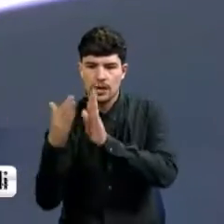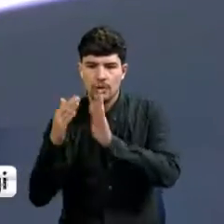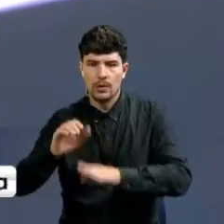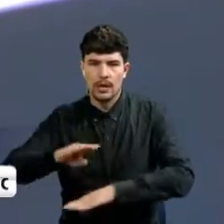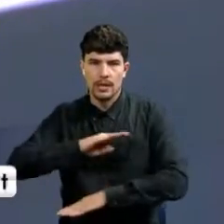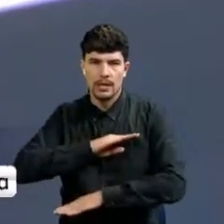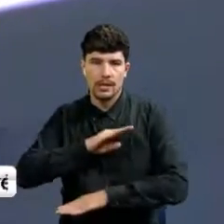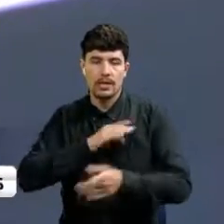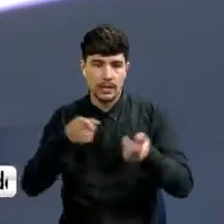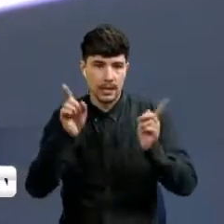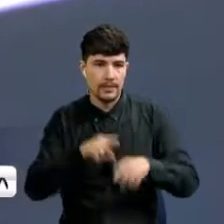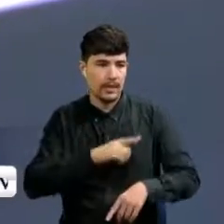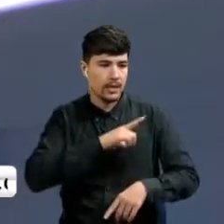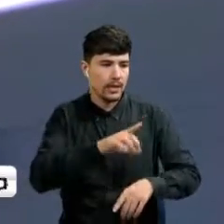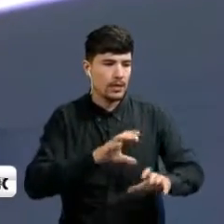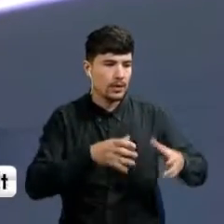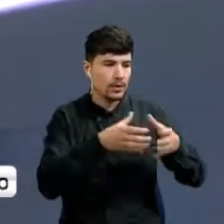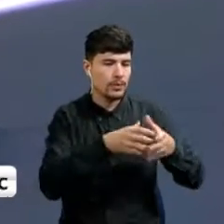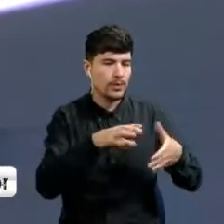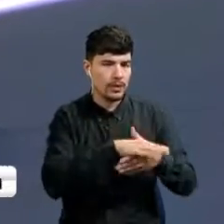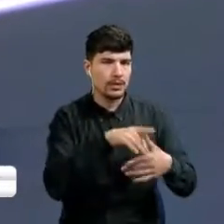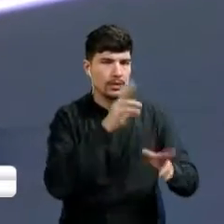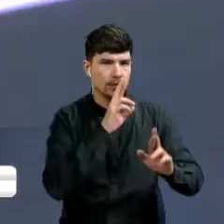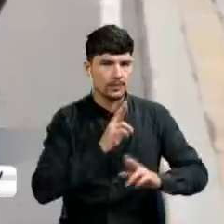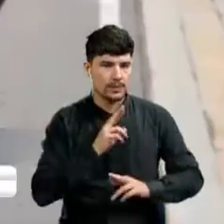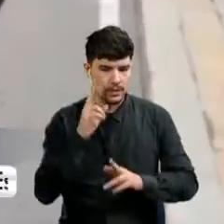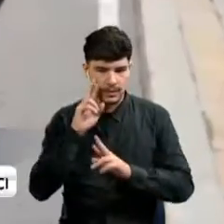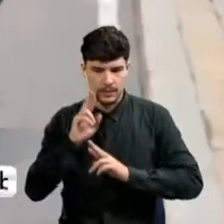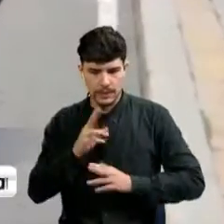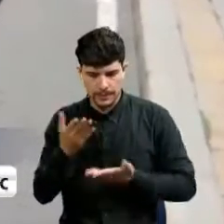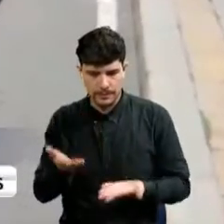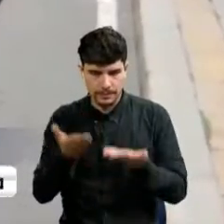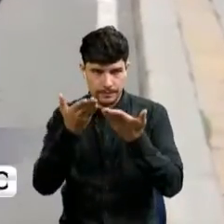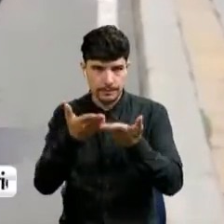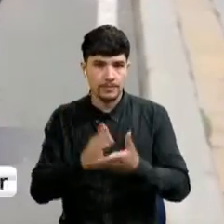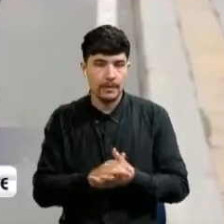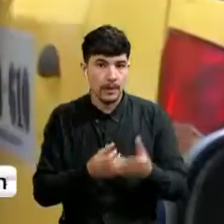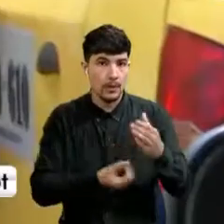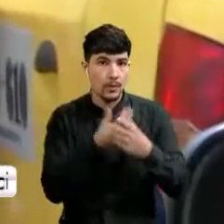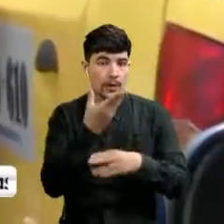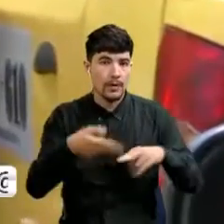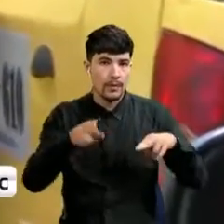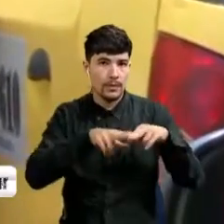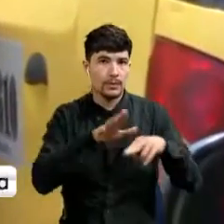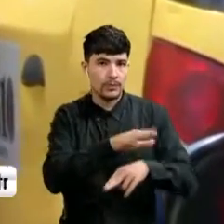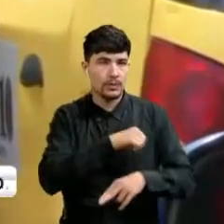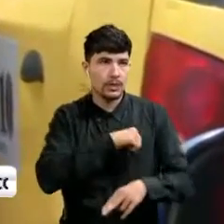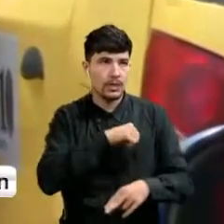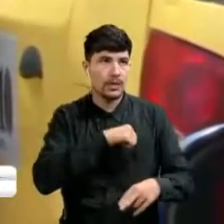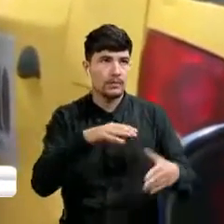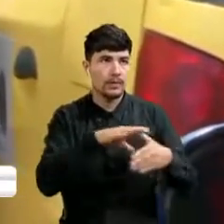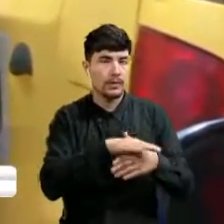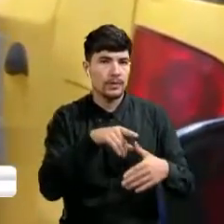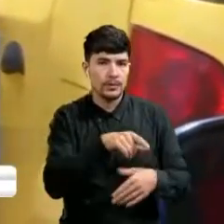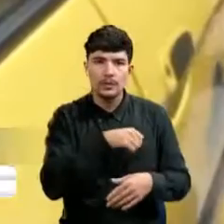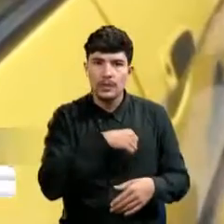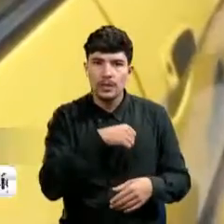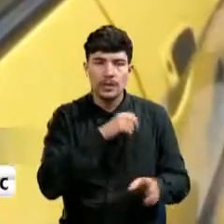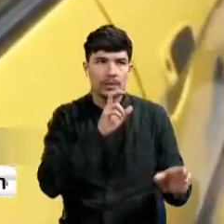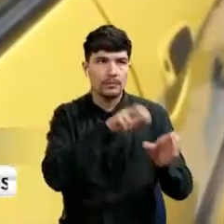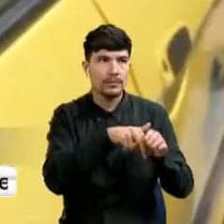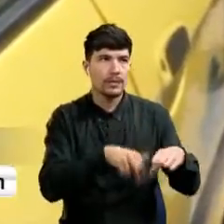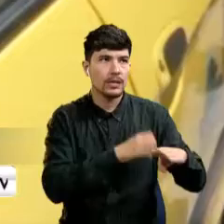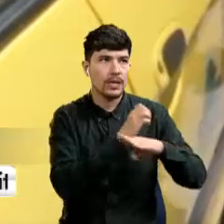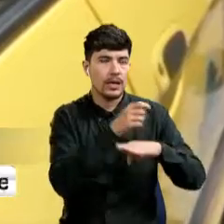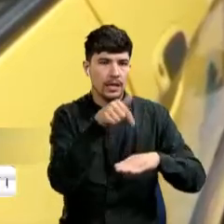con los líderes del gremio taxista y esto fue lo que nos dijeron. Un nuevo impuesto tendrán los propietarios de vehículos que no se encuentren vinculados con una